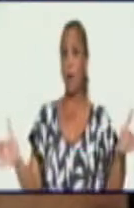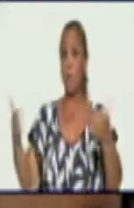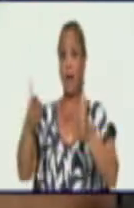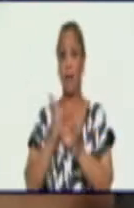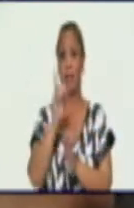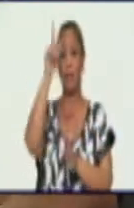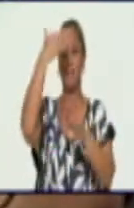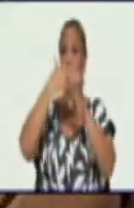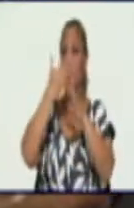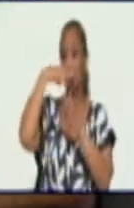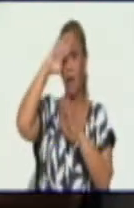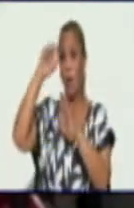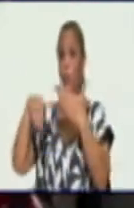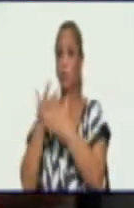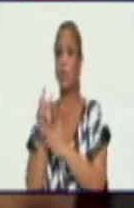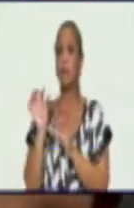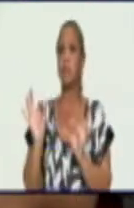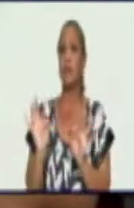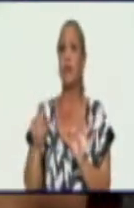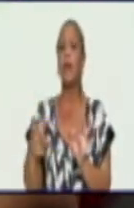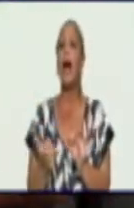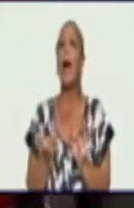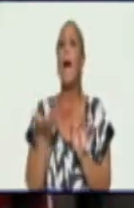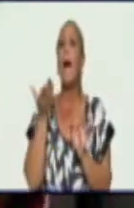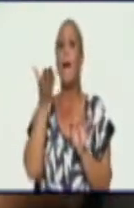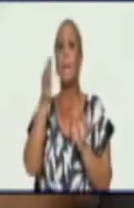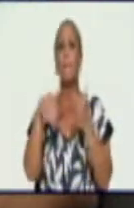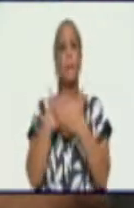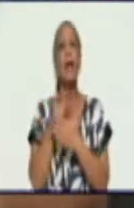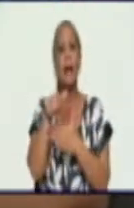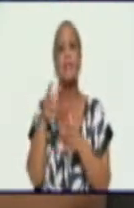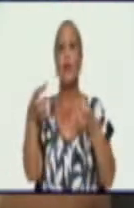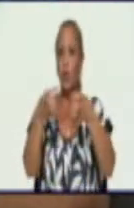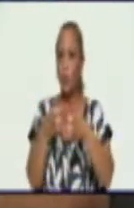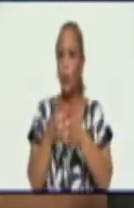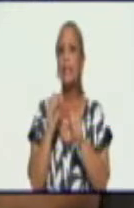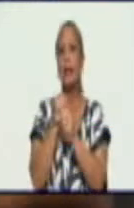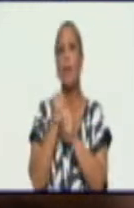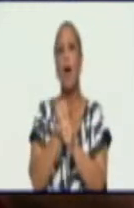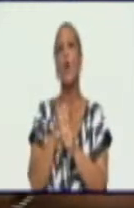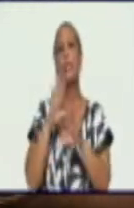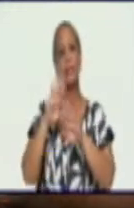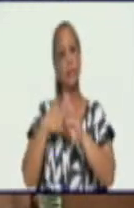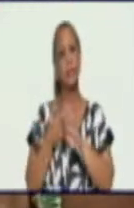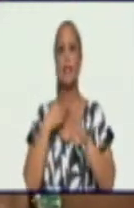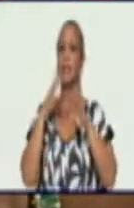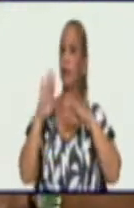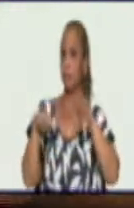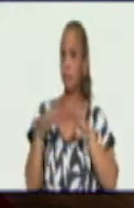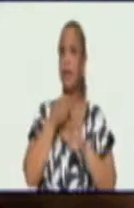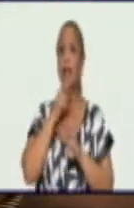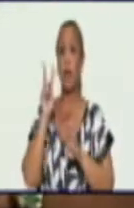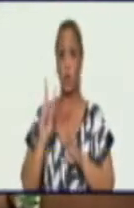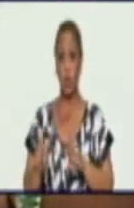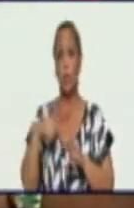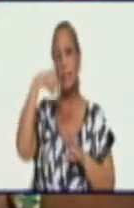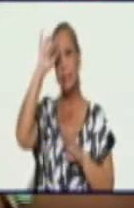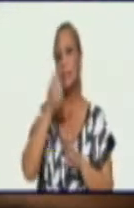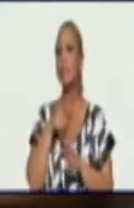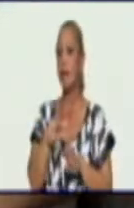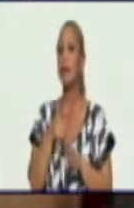determinado. Bueno, presentarlo con el tiempo suficiente. A esos grupos de trabajo se hace la evaluación. y si es verdad que lo amerita, y si es verdad que